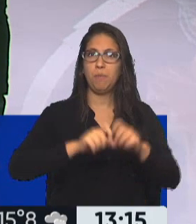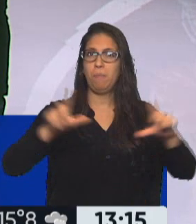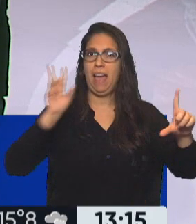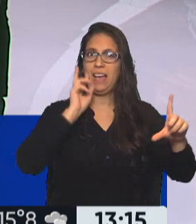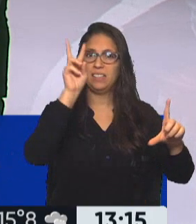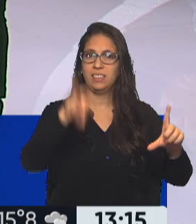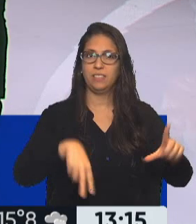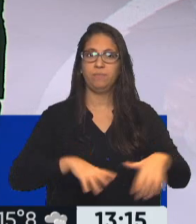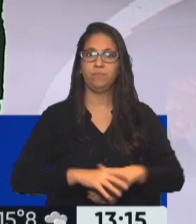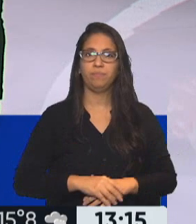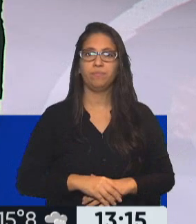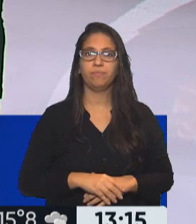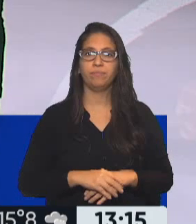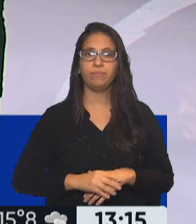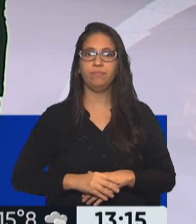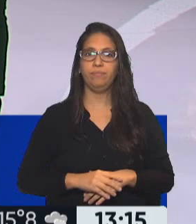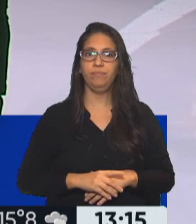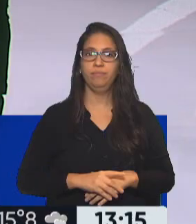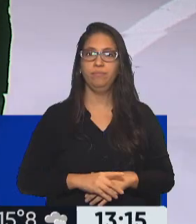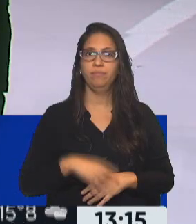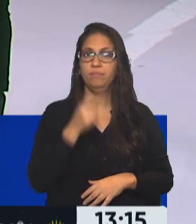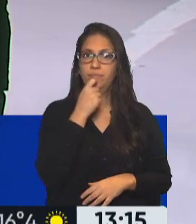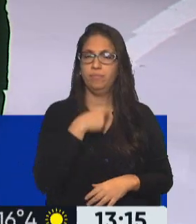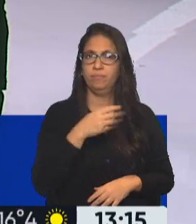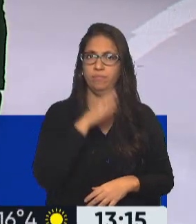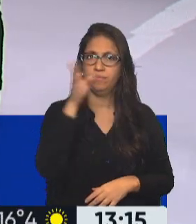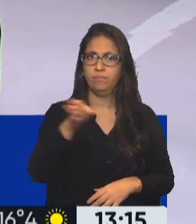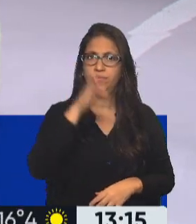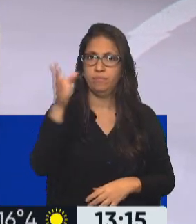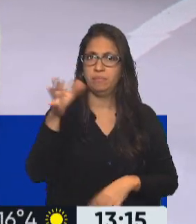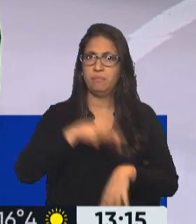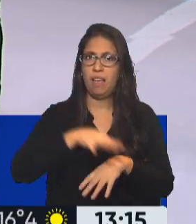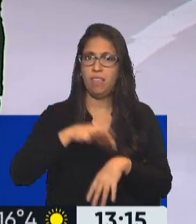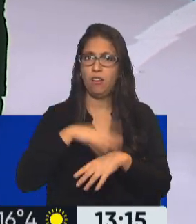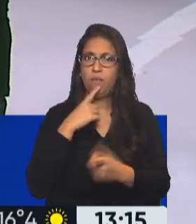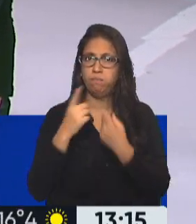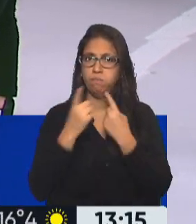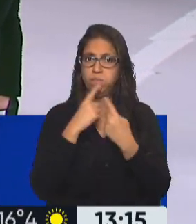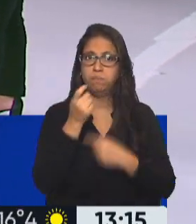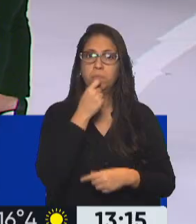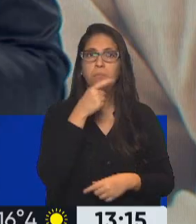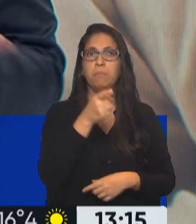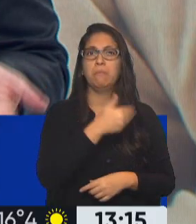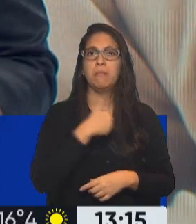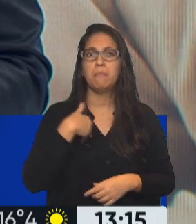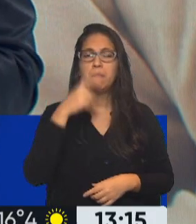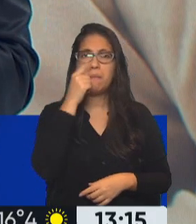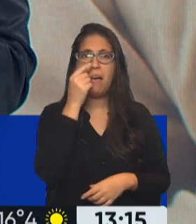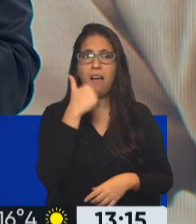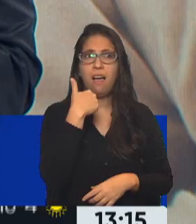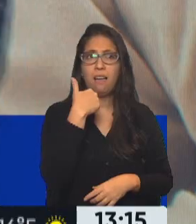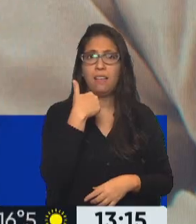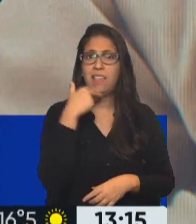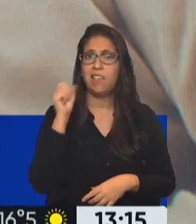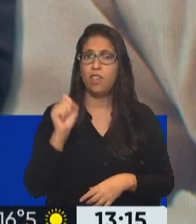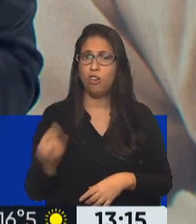trajiste, Nati, y que tienen que ver con consultas, como decías vos, médicas, básicamente. Sí. Por ejemplo, si tu mamá, tu papá que cuida a tus hijos te dice,